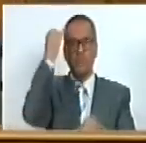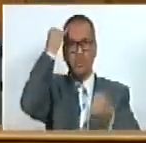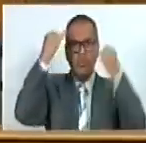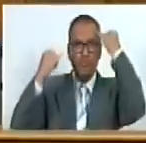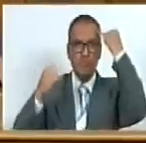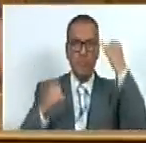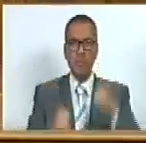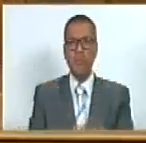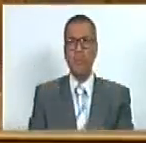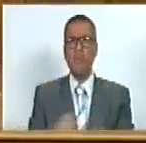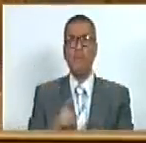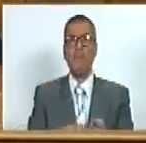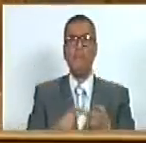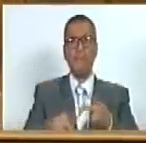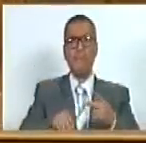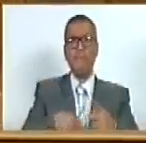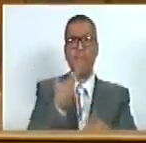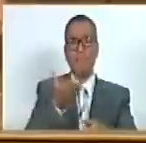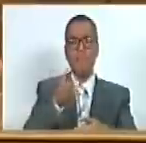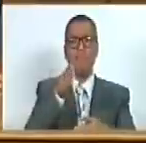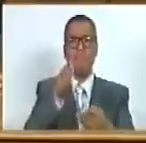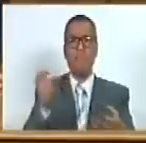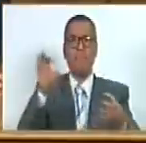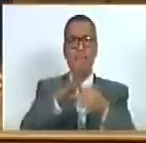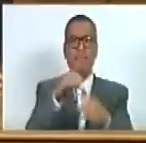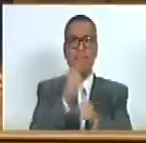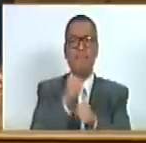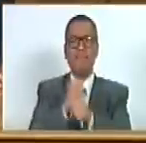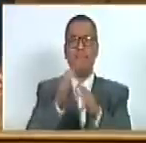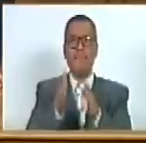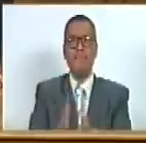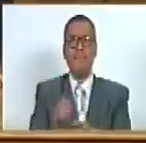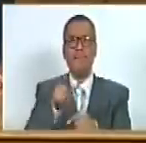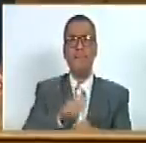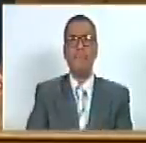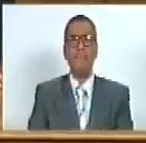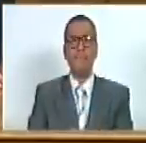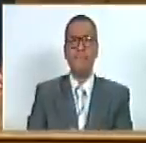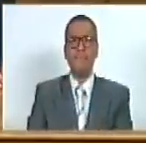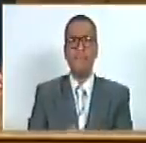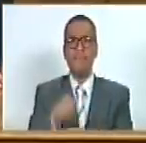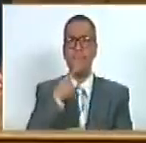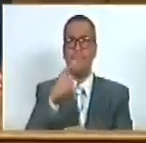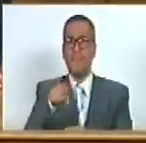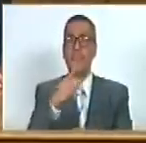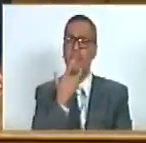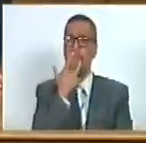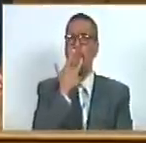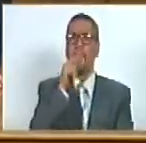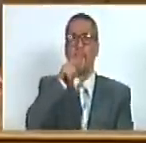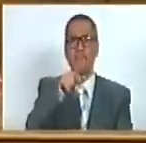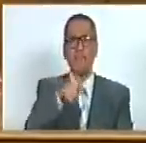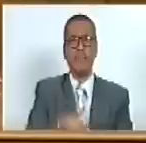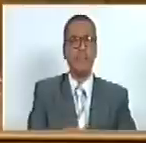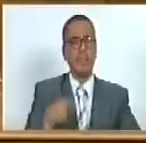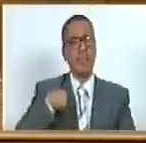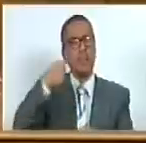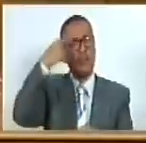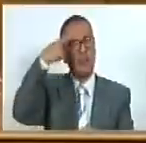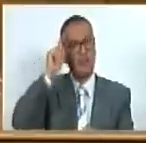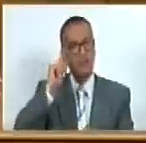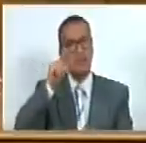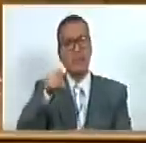inteligente, capaz de unificar a los trabajadores. Ha tenido la valentía que, a pesar